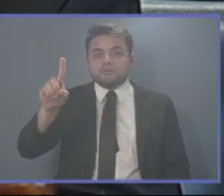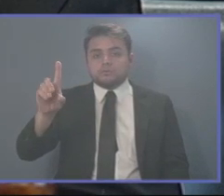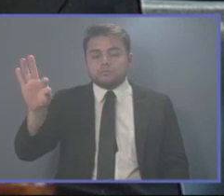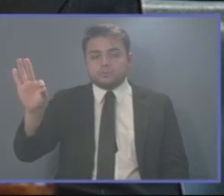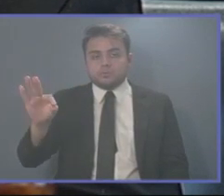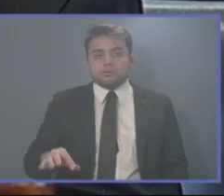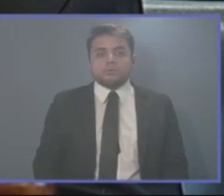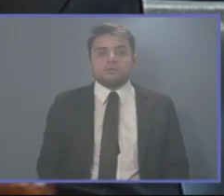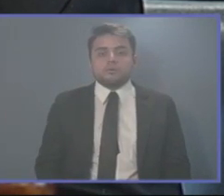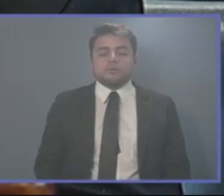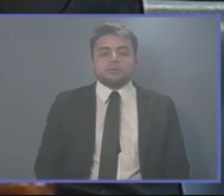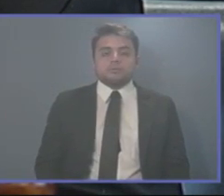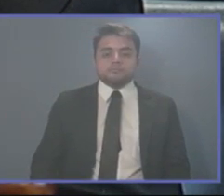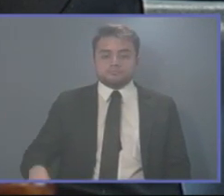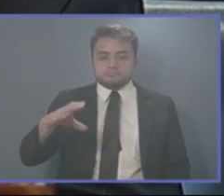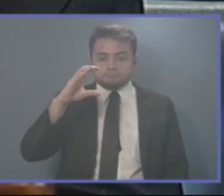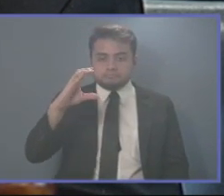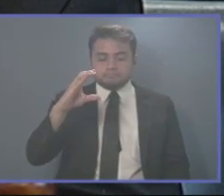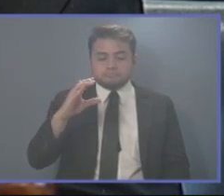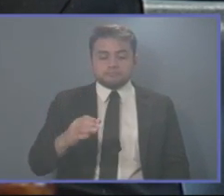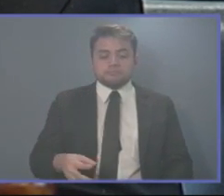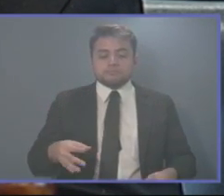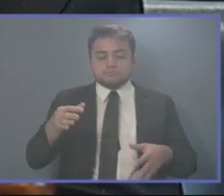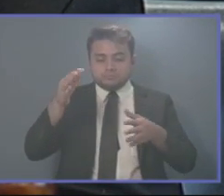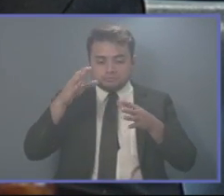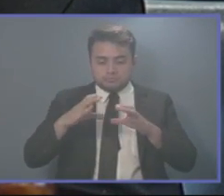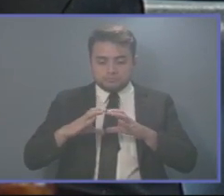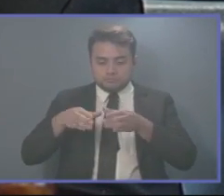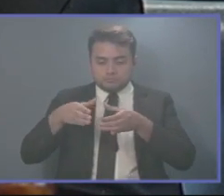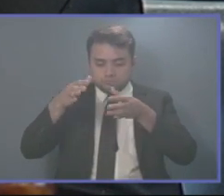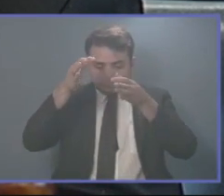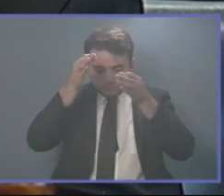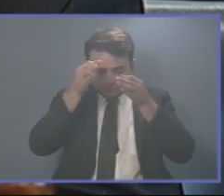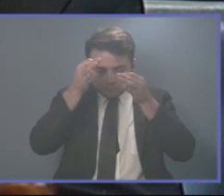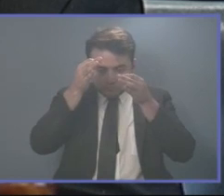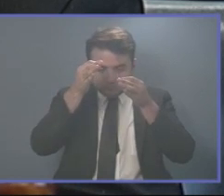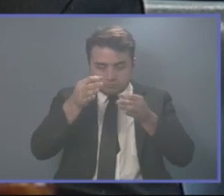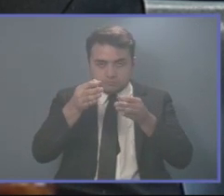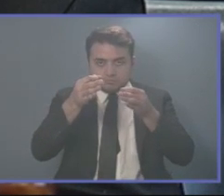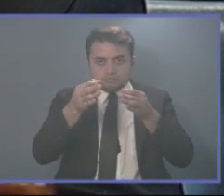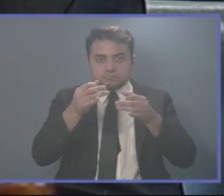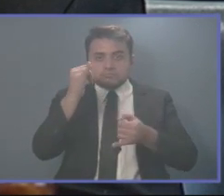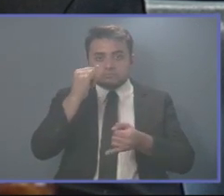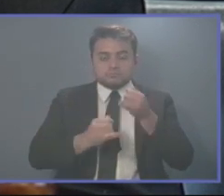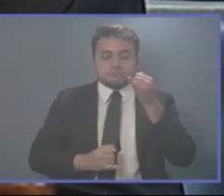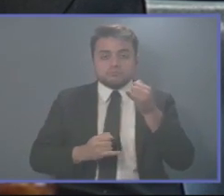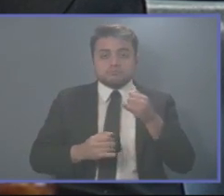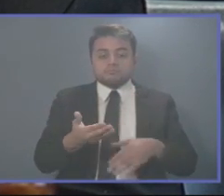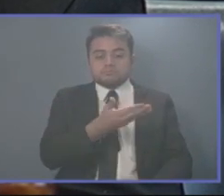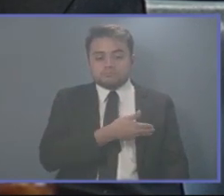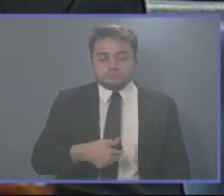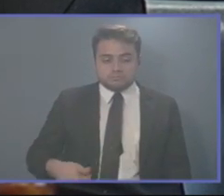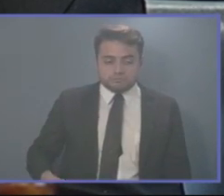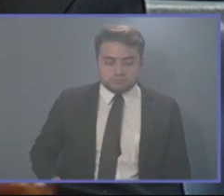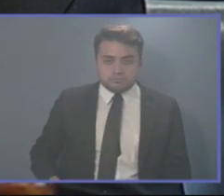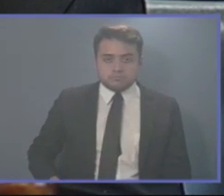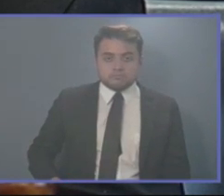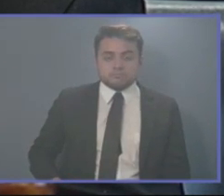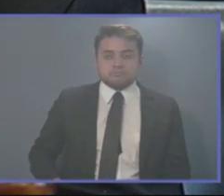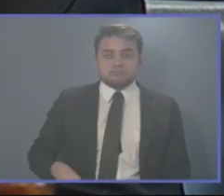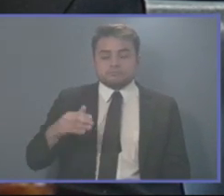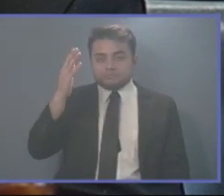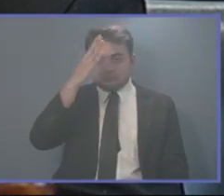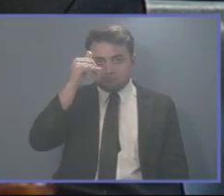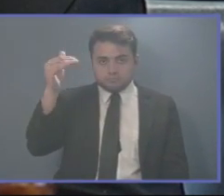dictamen de archivos por haber perdido actualidad la nota del presidente de la republica devolviendo meta del decreto